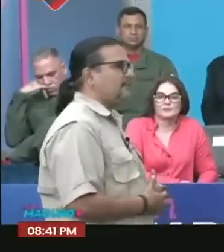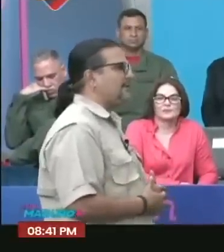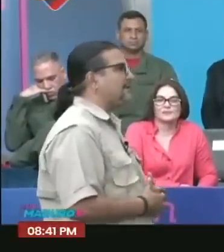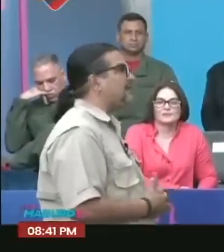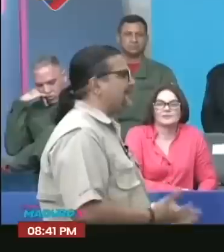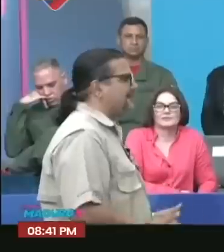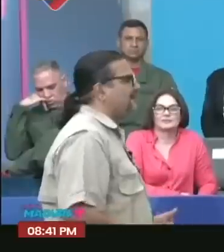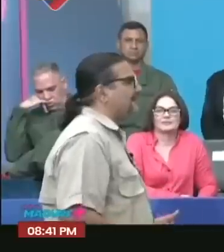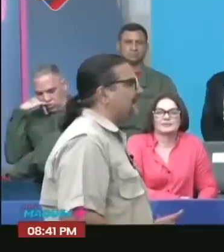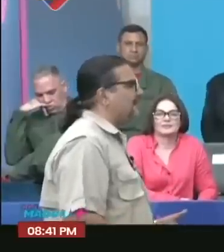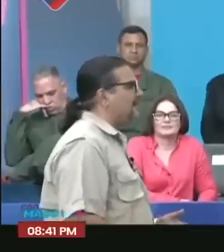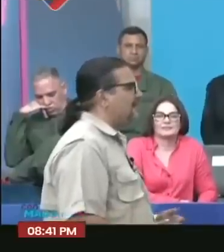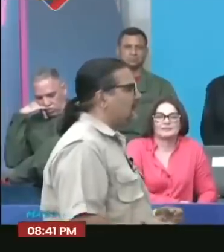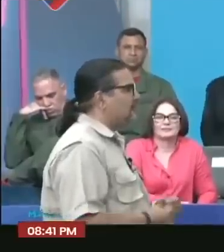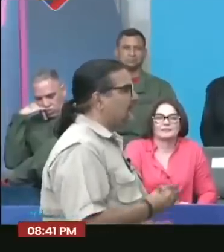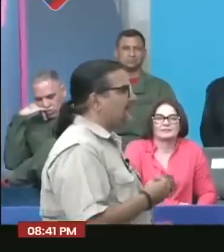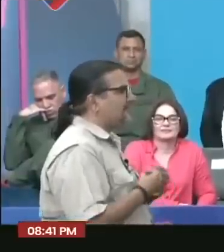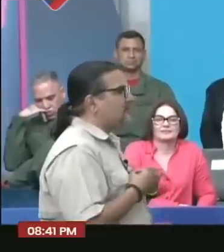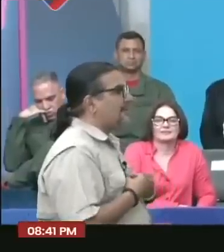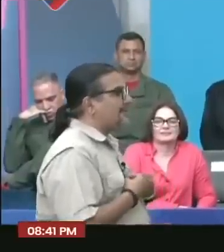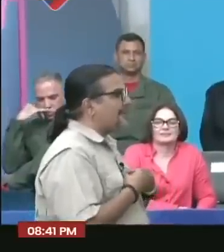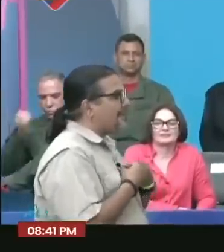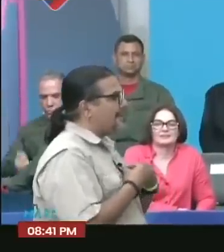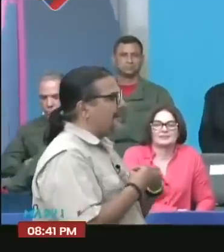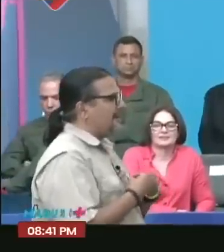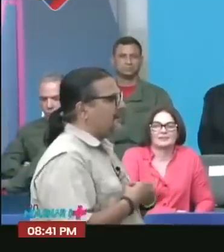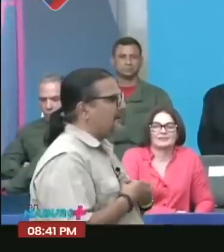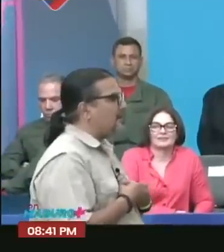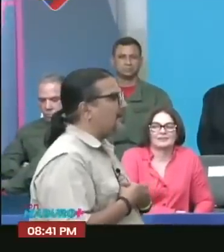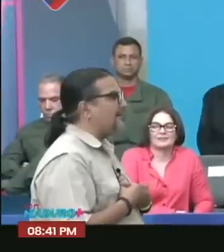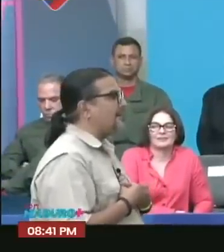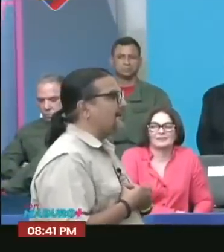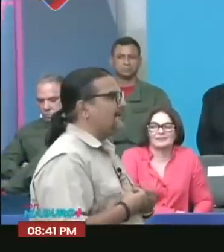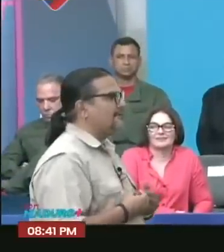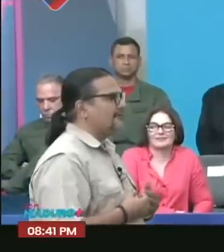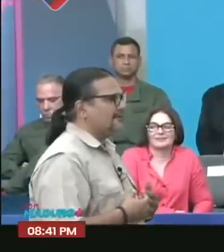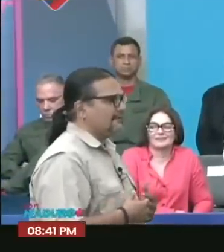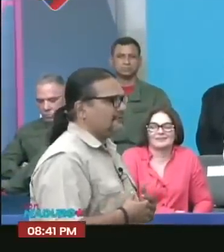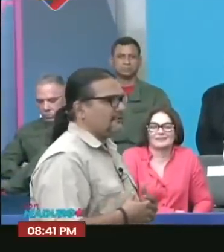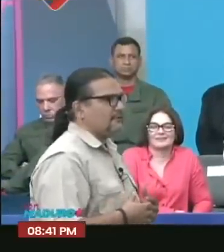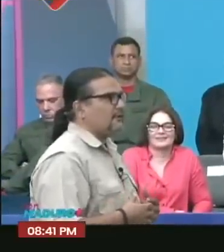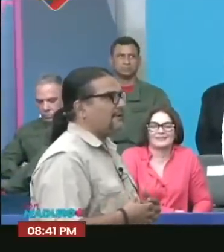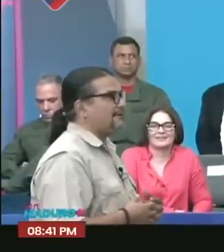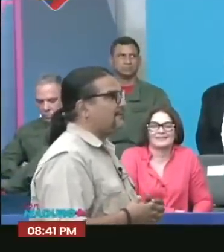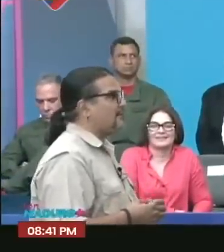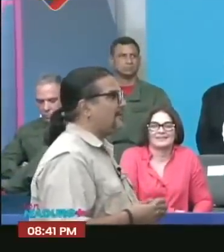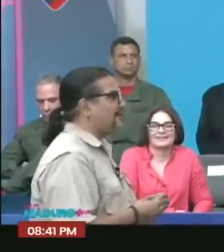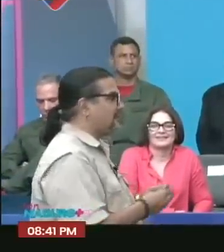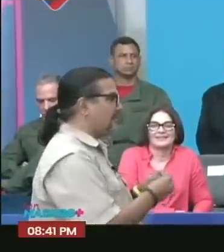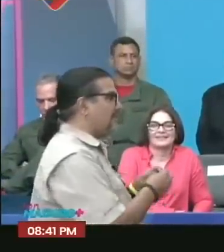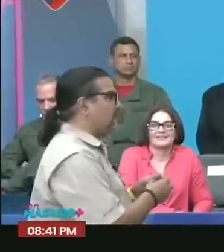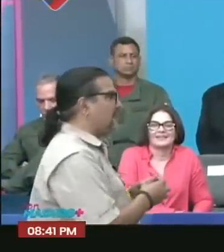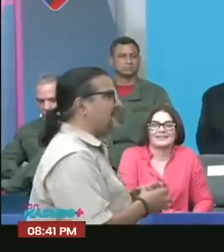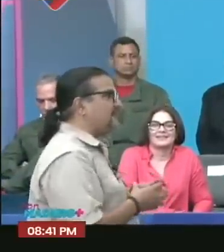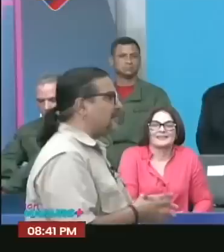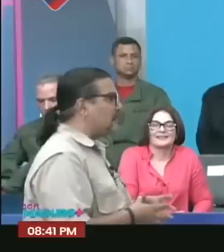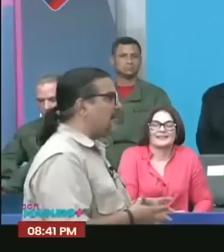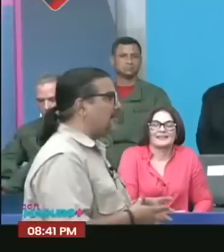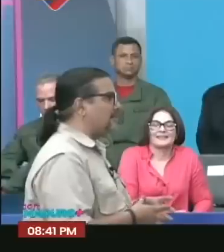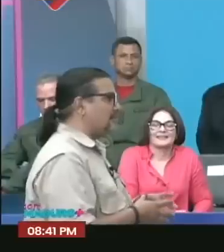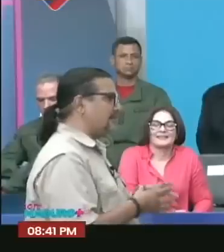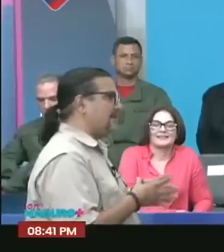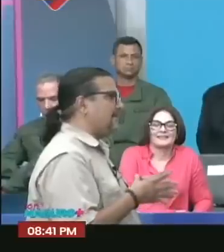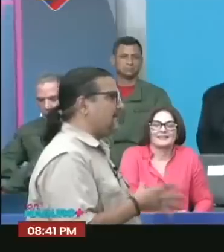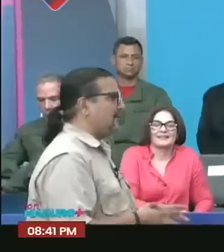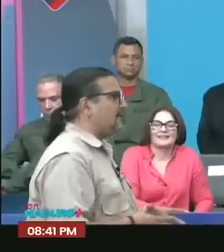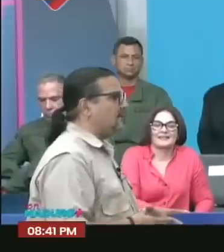que ustedes pudieran terminar ese asfaltado. Bueno, vamos a no solamente ayudarían a los ecoguardianes, anótalo, sino ayudarían también a esa zona. Hay una zona